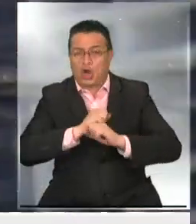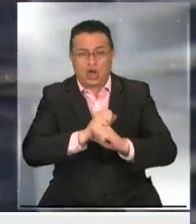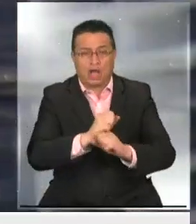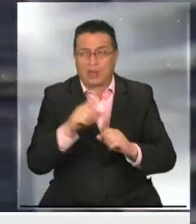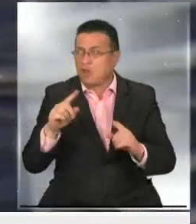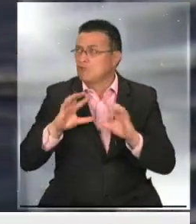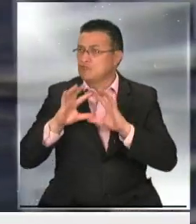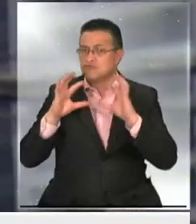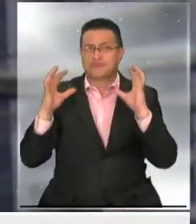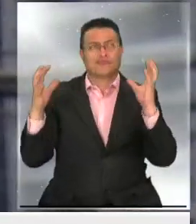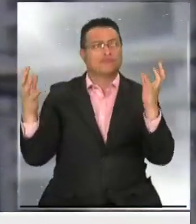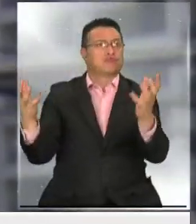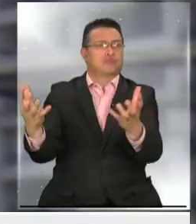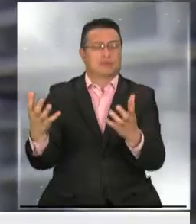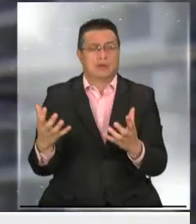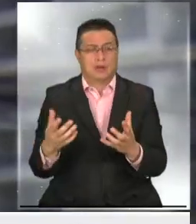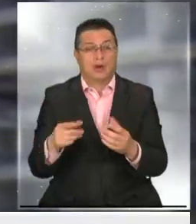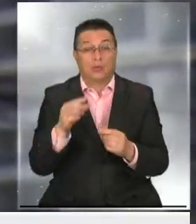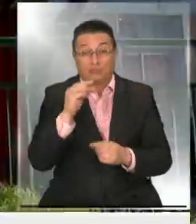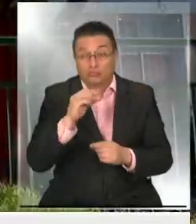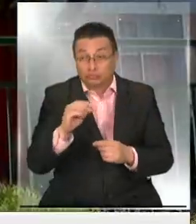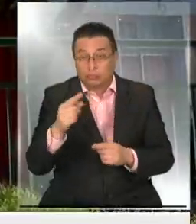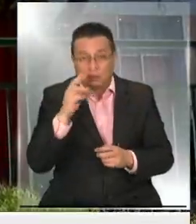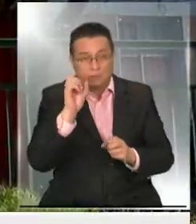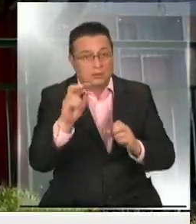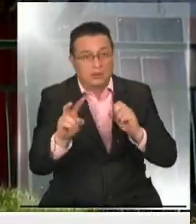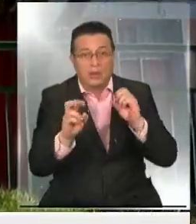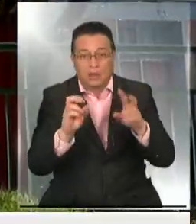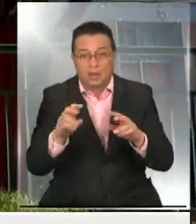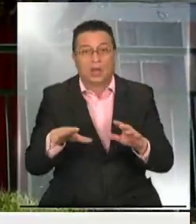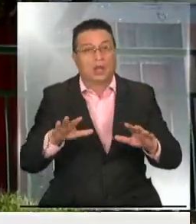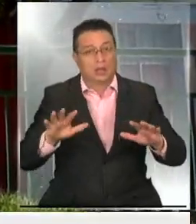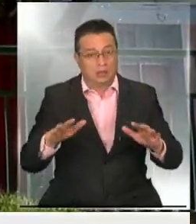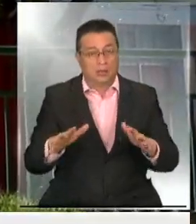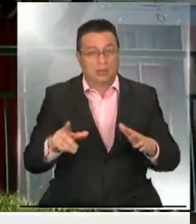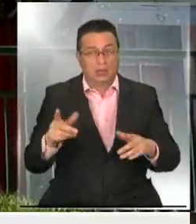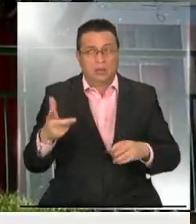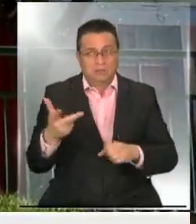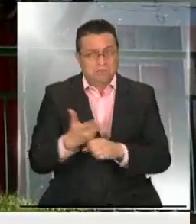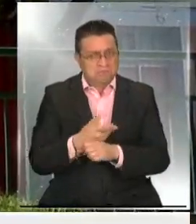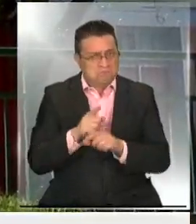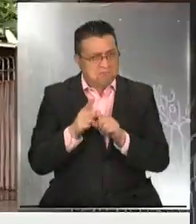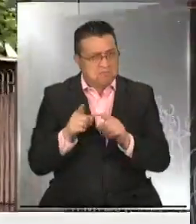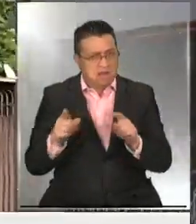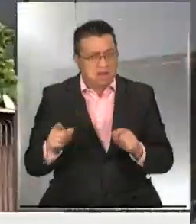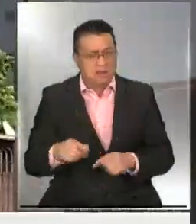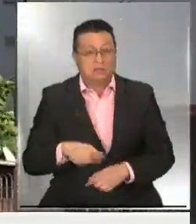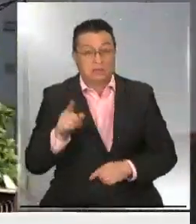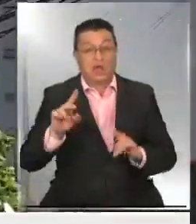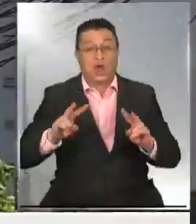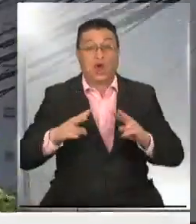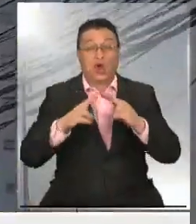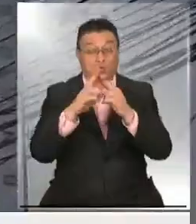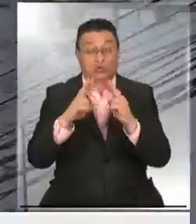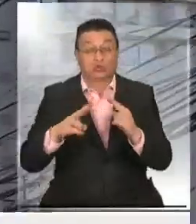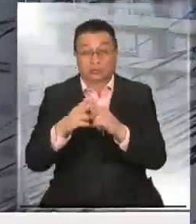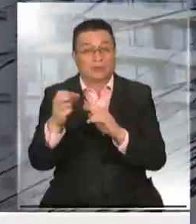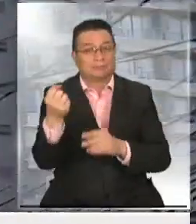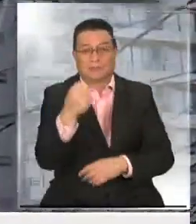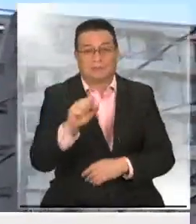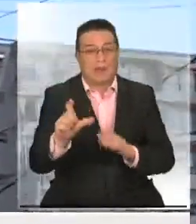rodean. Cuenta que, a poco andar, se dio cuenta que, al parecer, algo no andaba bien. Esas construcciones realmente eran